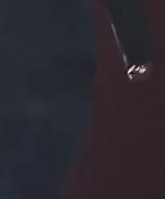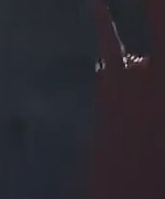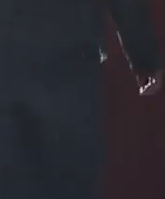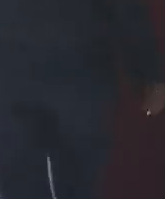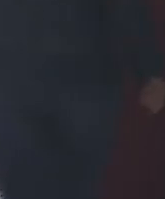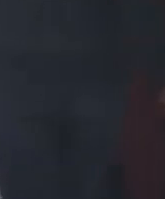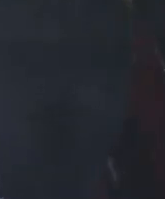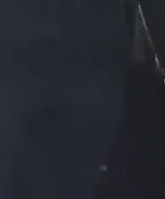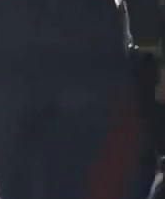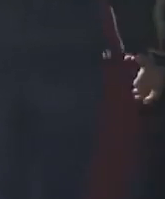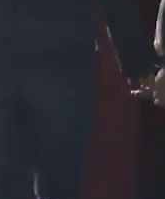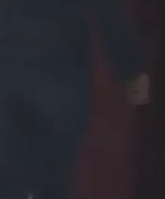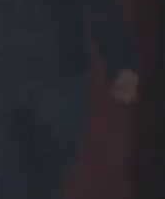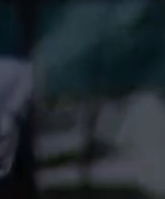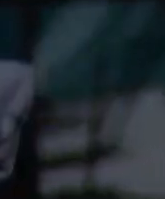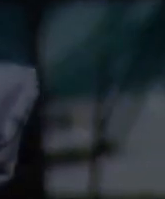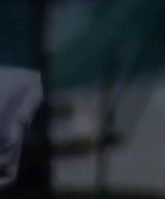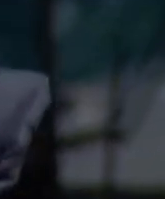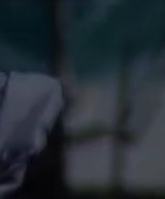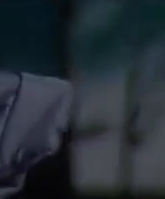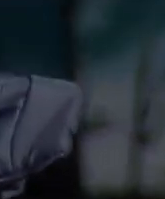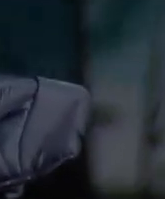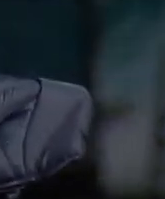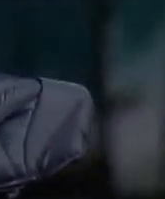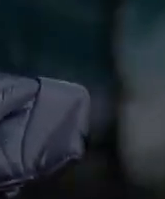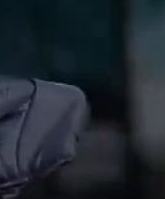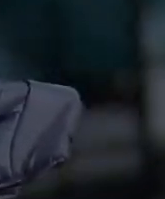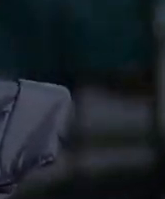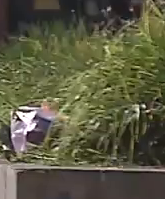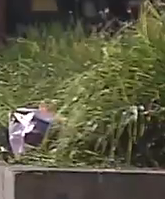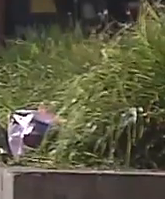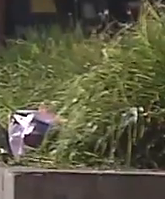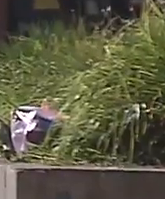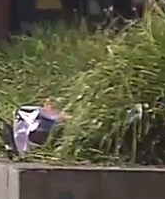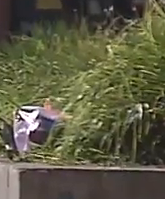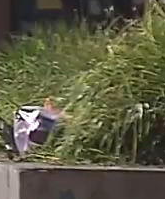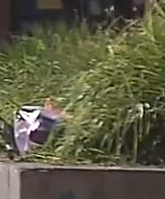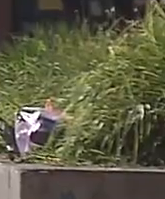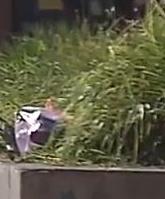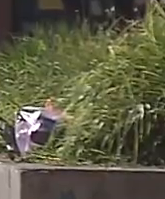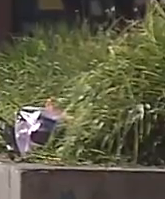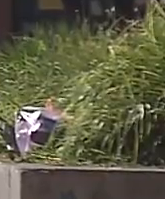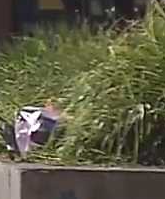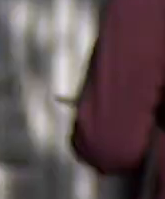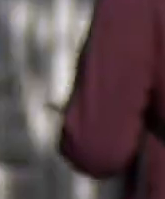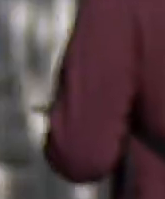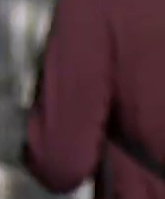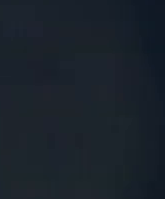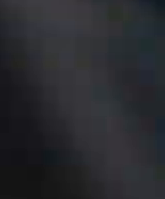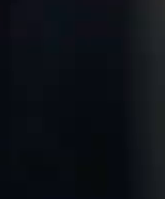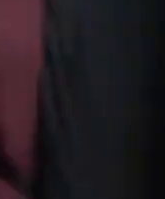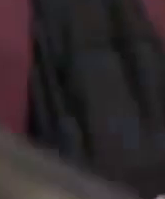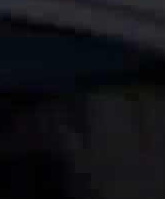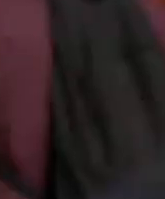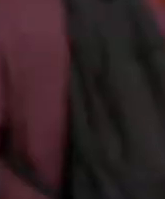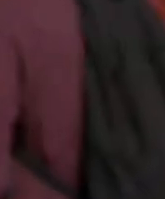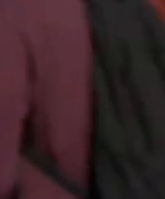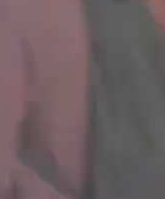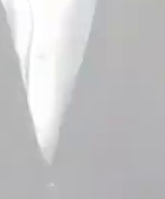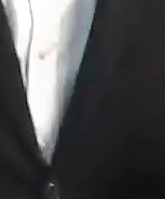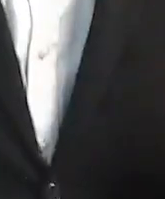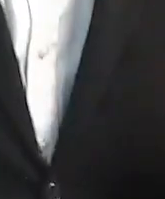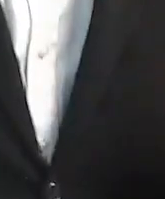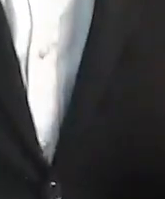El escenario hoy es tan crítico que el martes ni siquiera el ministro de Salud avizoraba más de 8.000 contagios